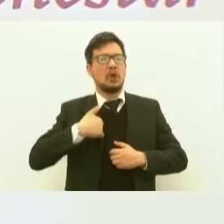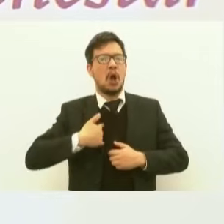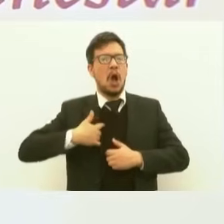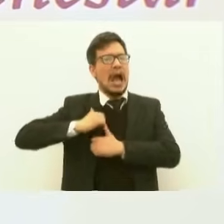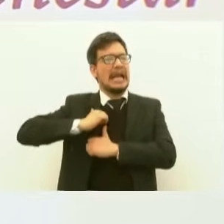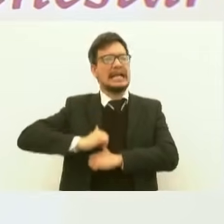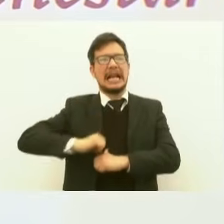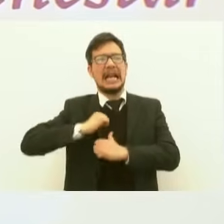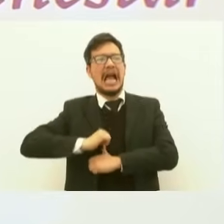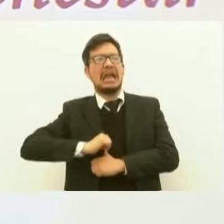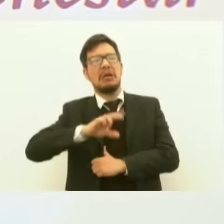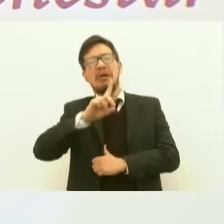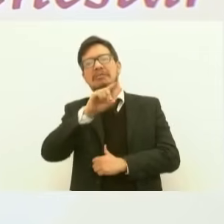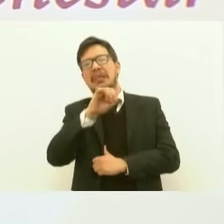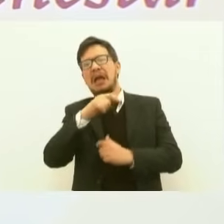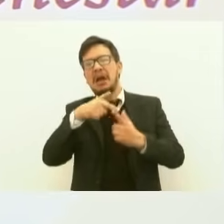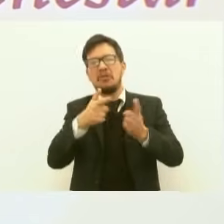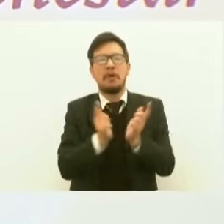del Norte